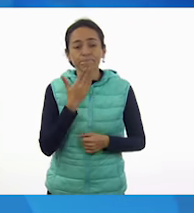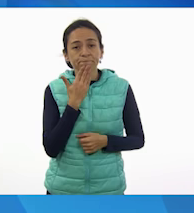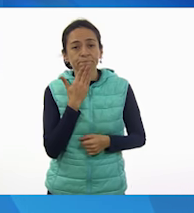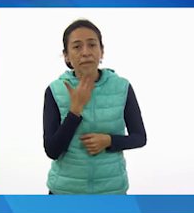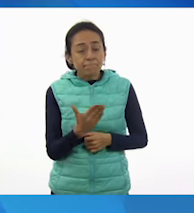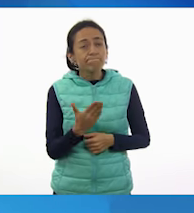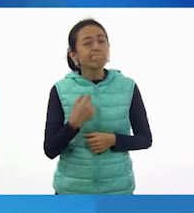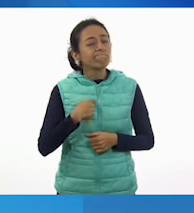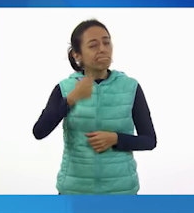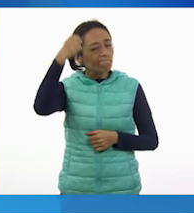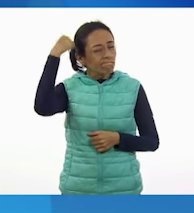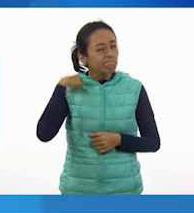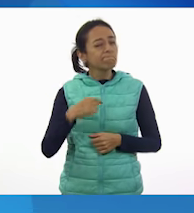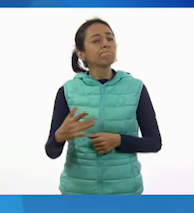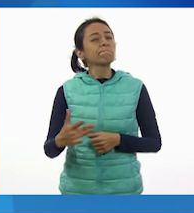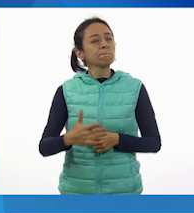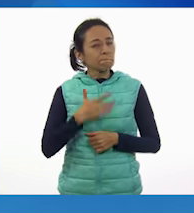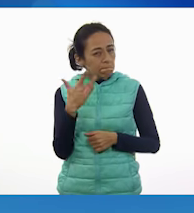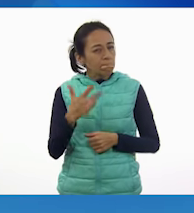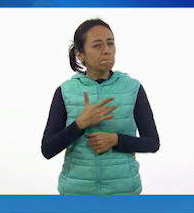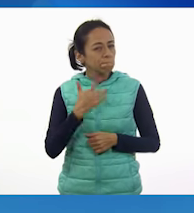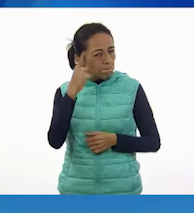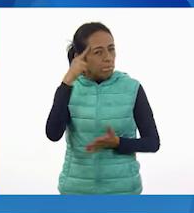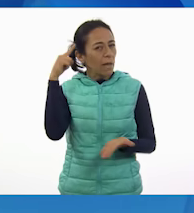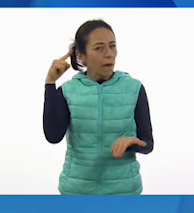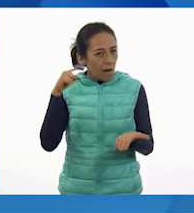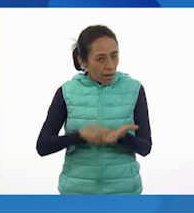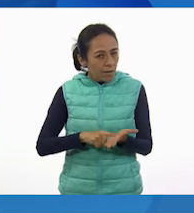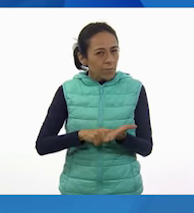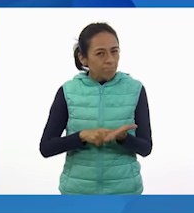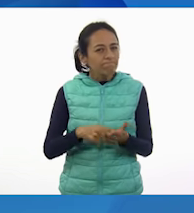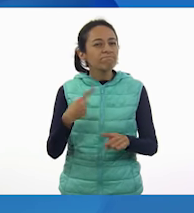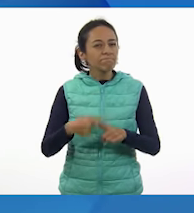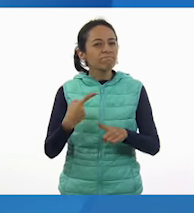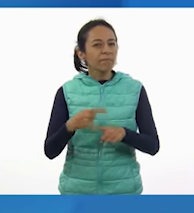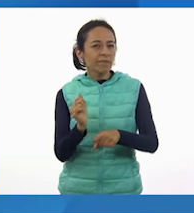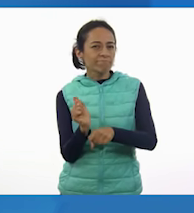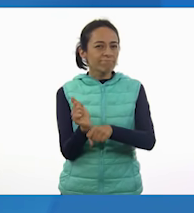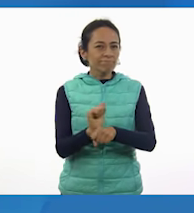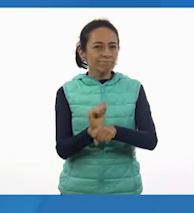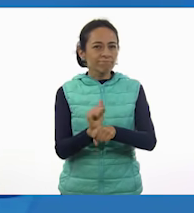Yo creo que el papel de Bella lo hará...